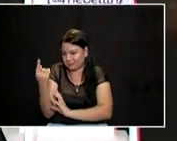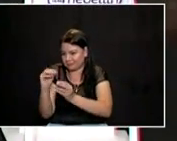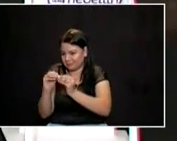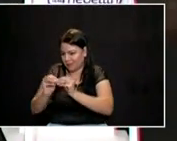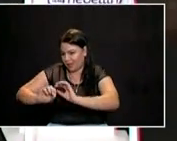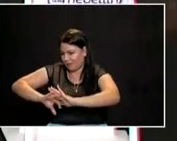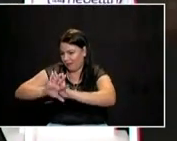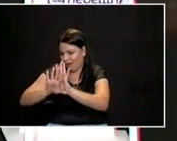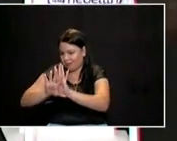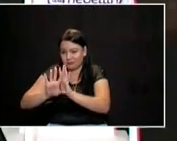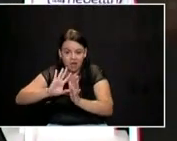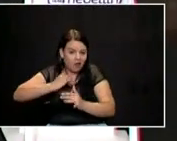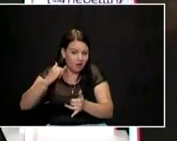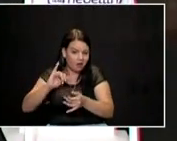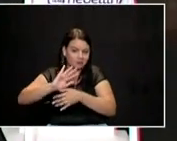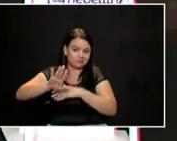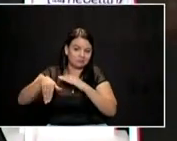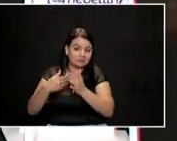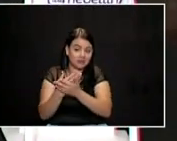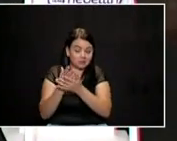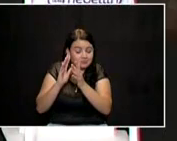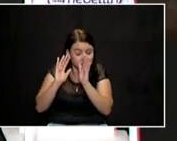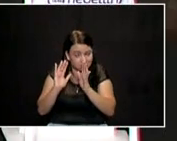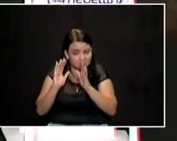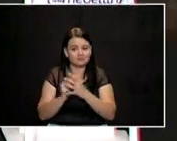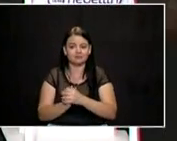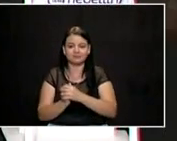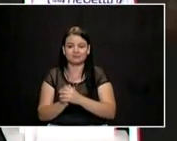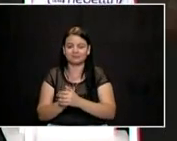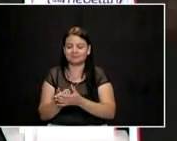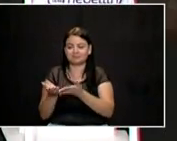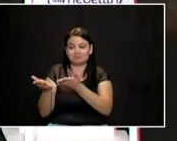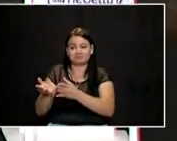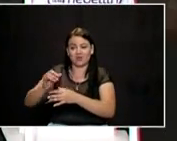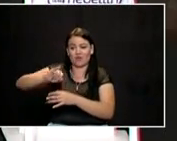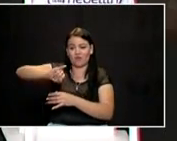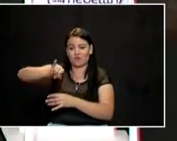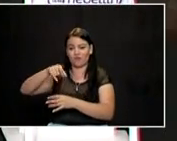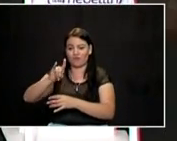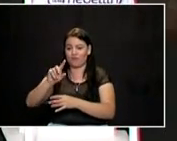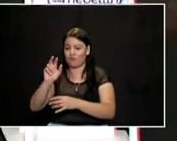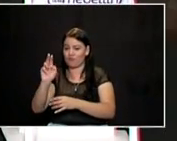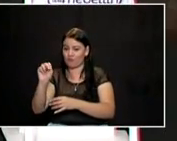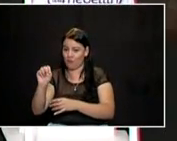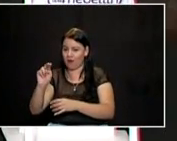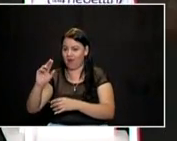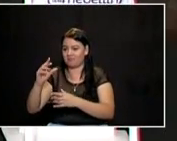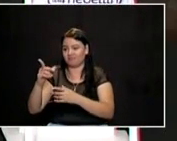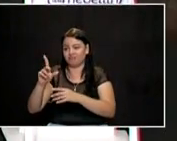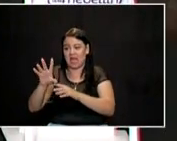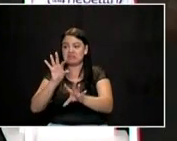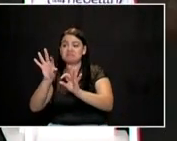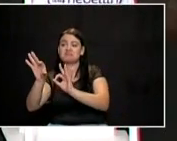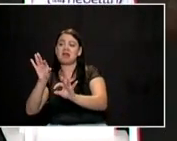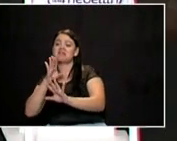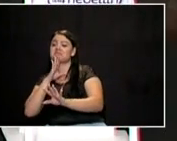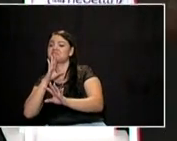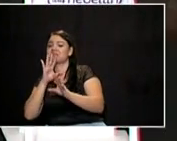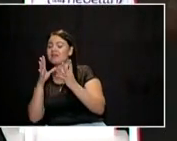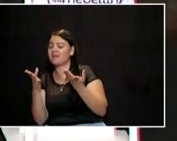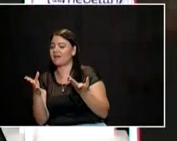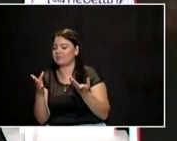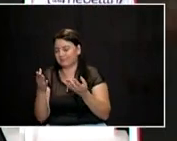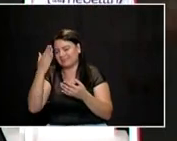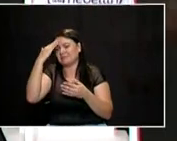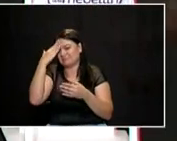que estaban todas... Para que todos nos quede en cámara. Claro. Juan Carlos Vélez escoge a un candidato. Ya sabemos cuál va a salir, pero doctor